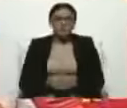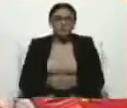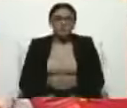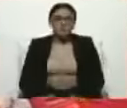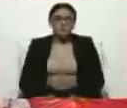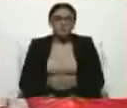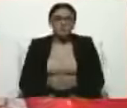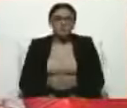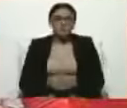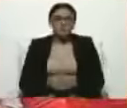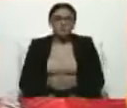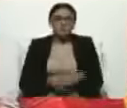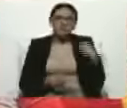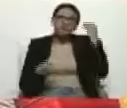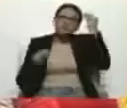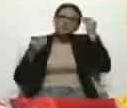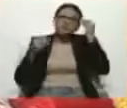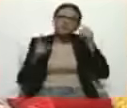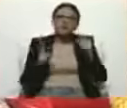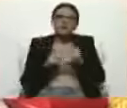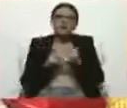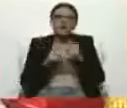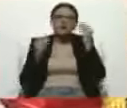no sé cuál es la palabra adecuada,